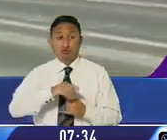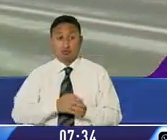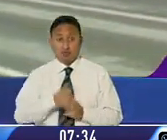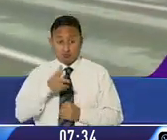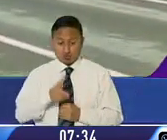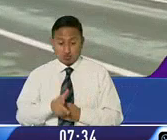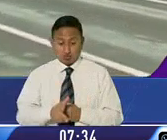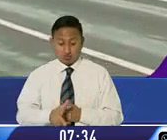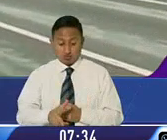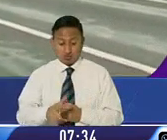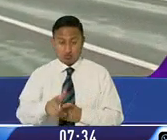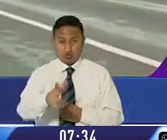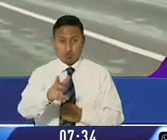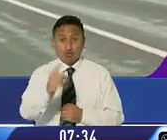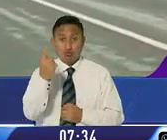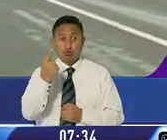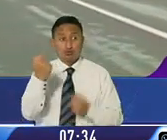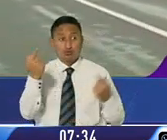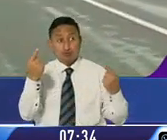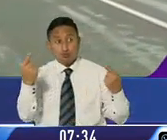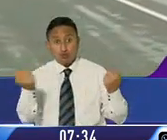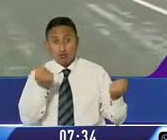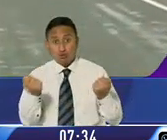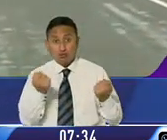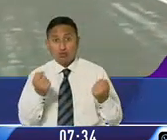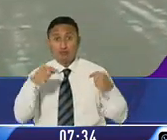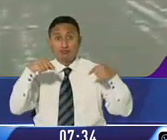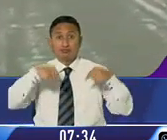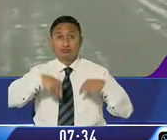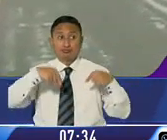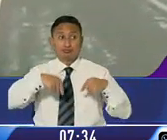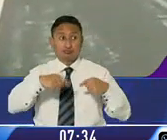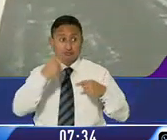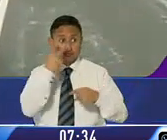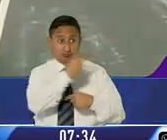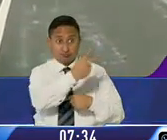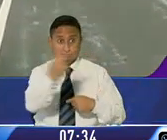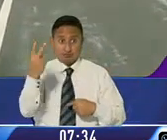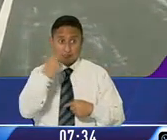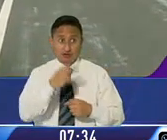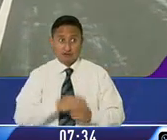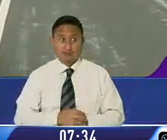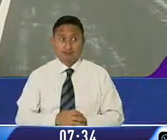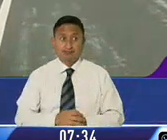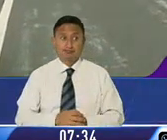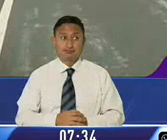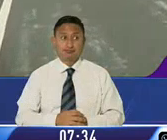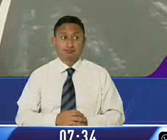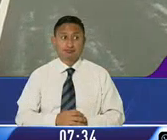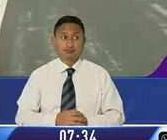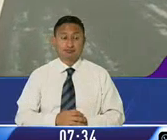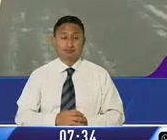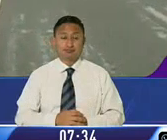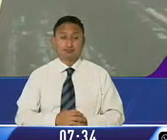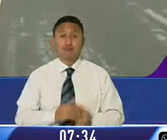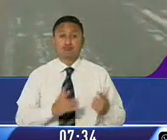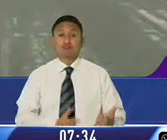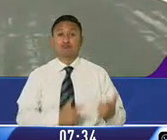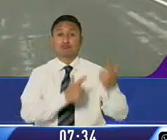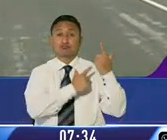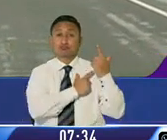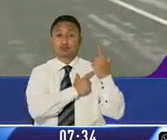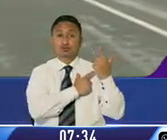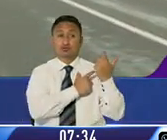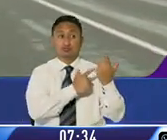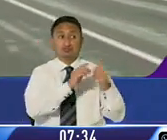ruta únicamente el único control que se registra en este punto es este que pueden ver aquí de el las Fuerzas Armadas y